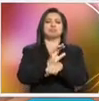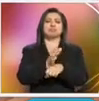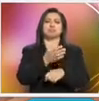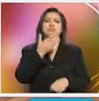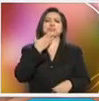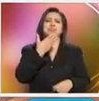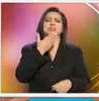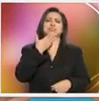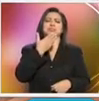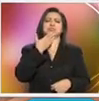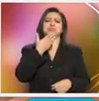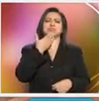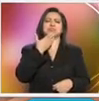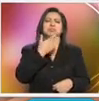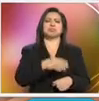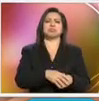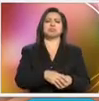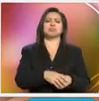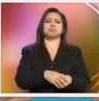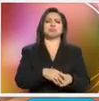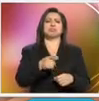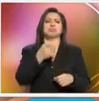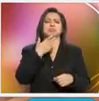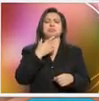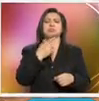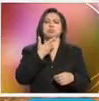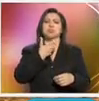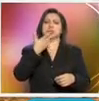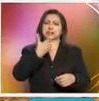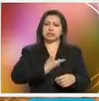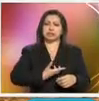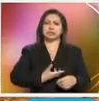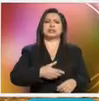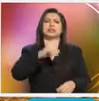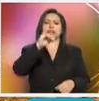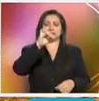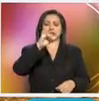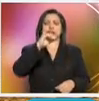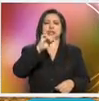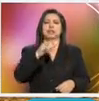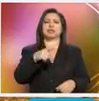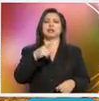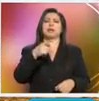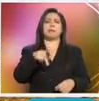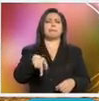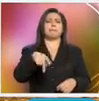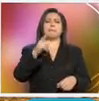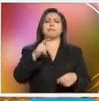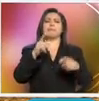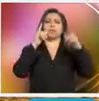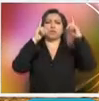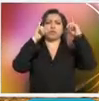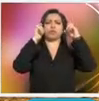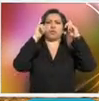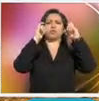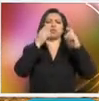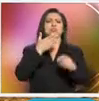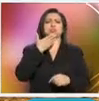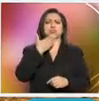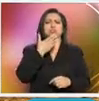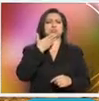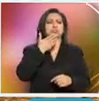bien planteada, tiene muy buen suspenso al principio, está muy bien fotografiada, tiene una fotografía submarina bien